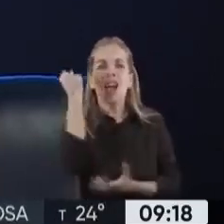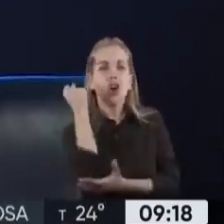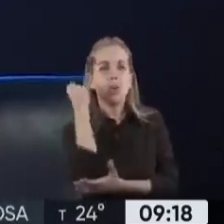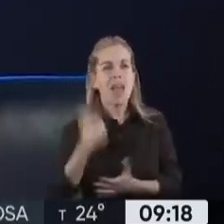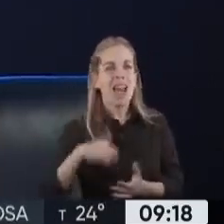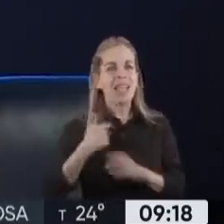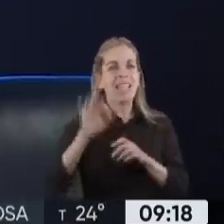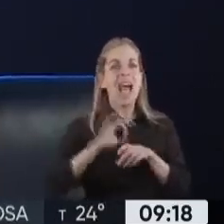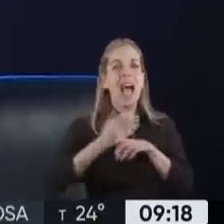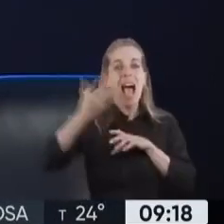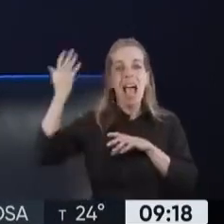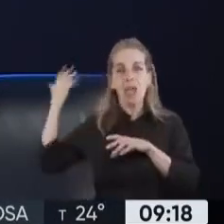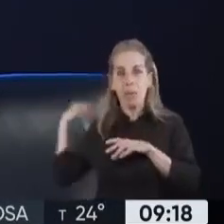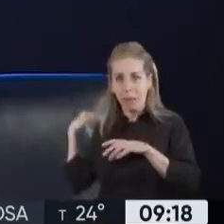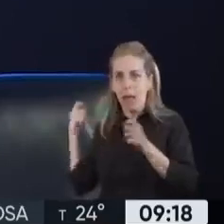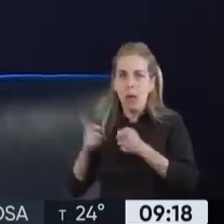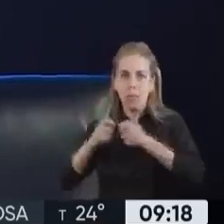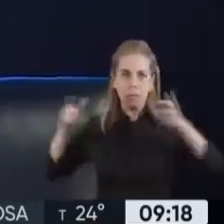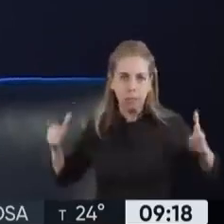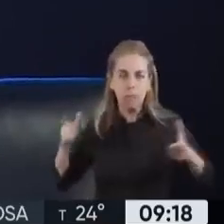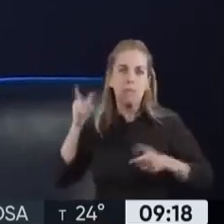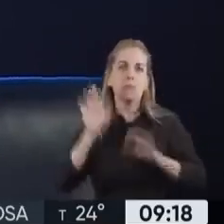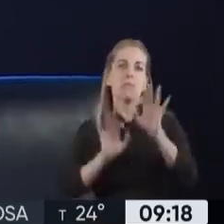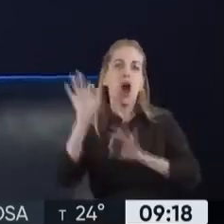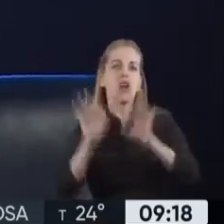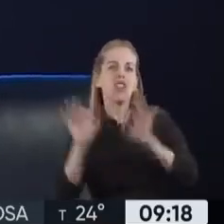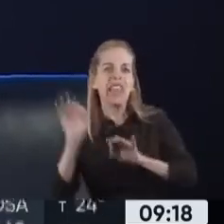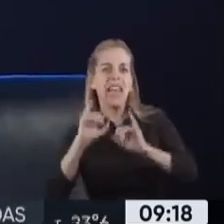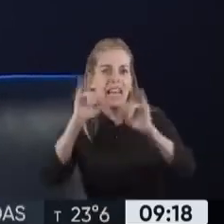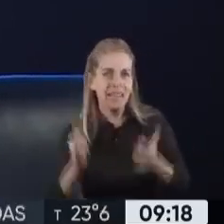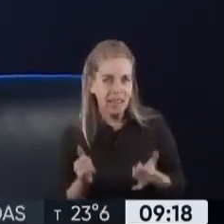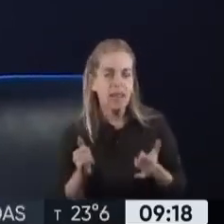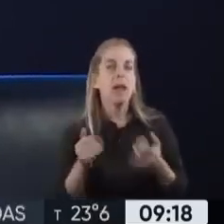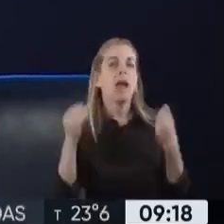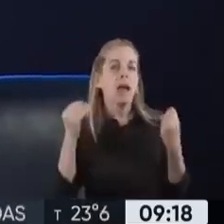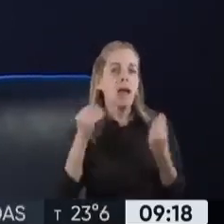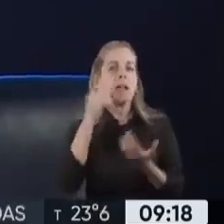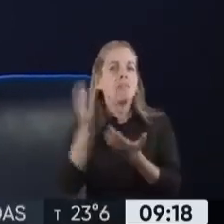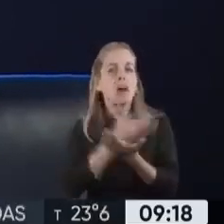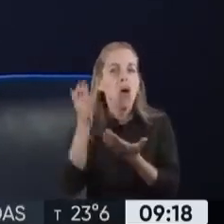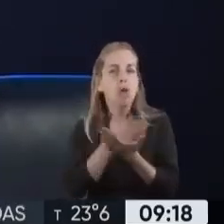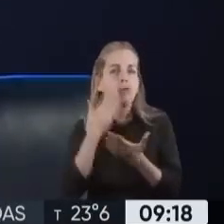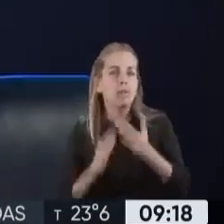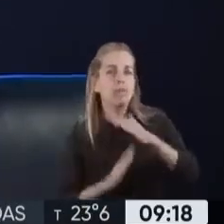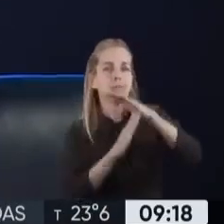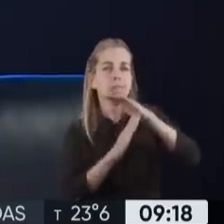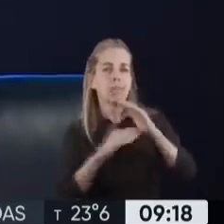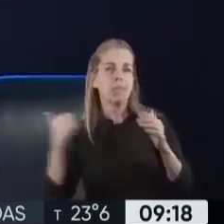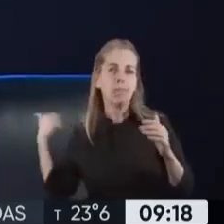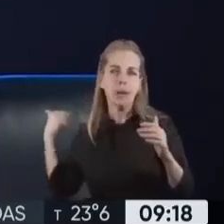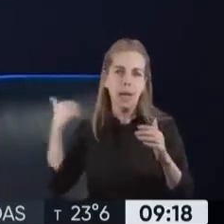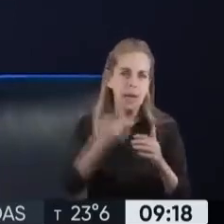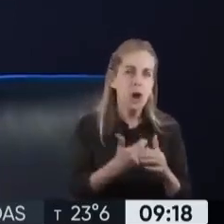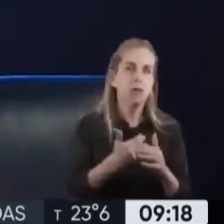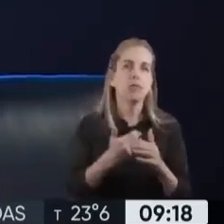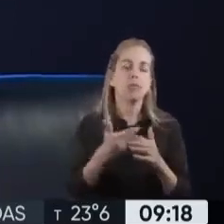una tasa de crecimiento que fue de las más grandes a nivel mundial la matriz productiva que venimos todo el